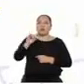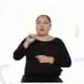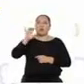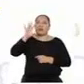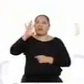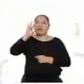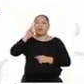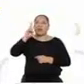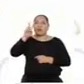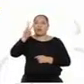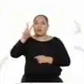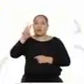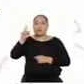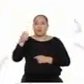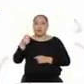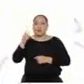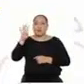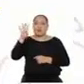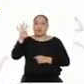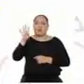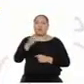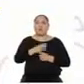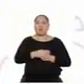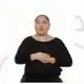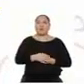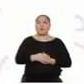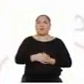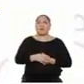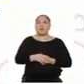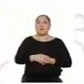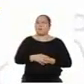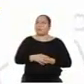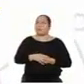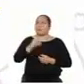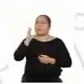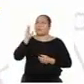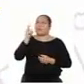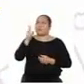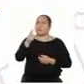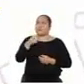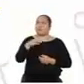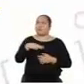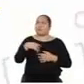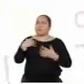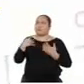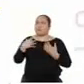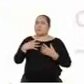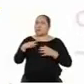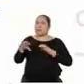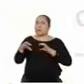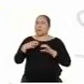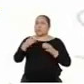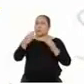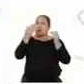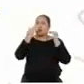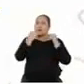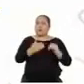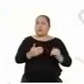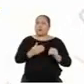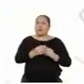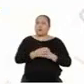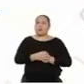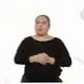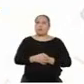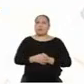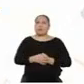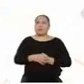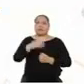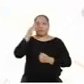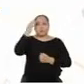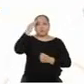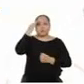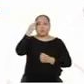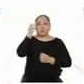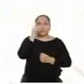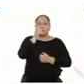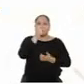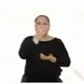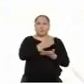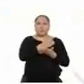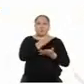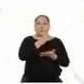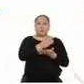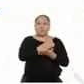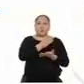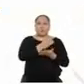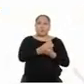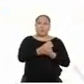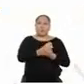,4 gramos de carbohidratos. Profesor, creo que yo puedo hacer la ecuación para las proteínas. Sabemos que una taza